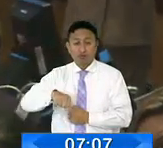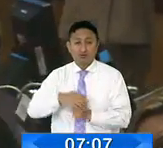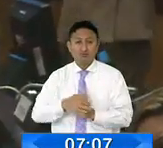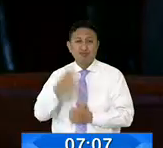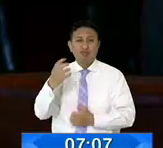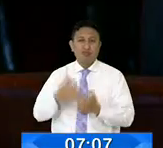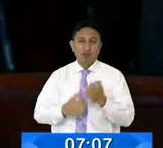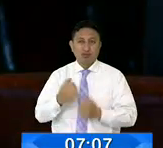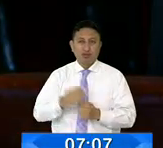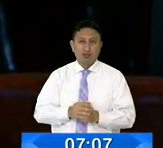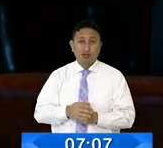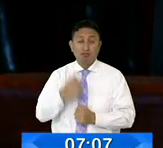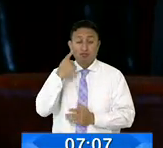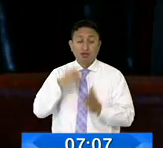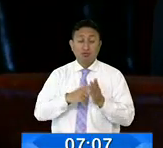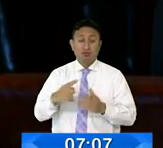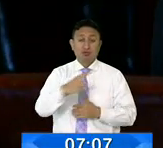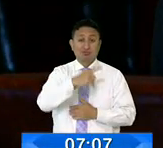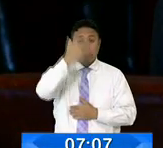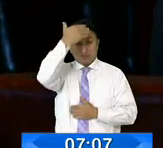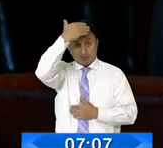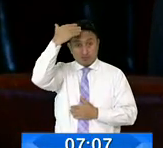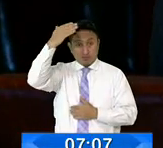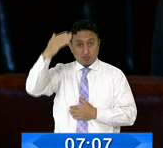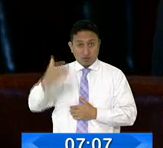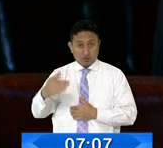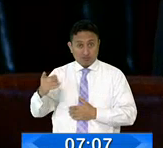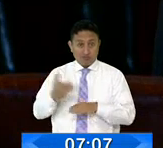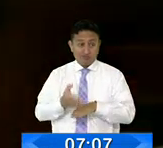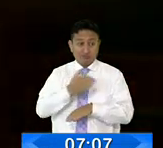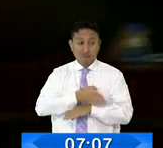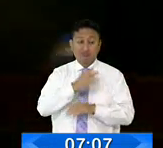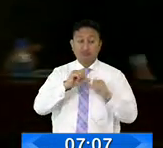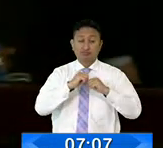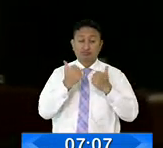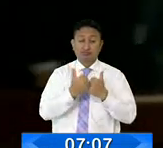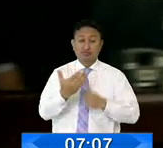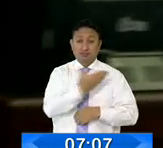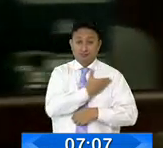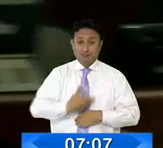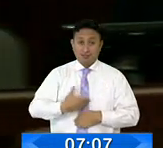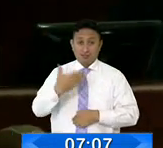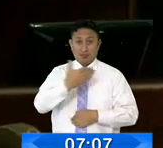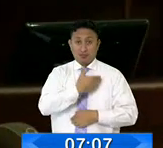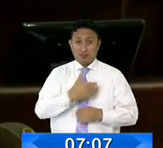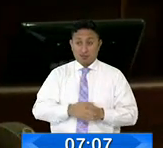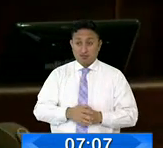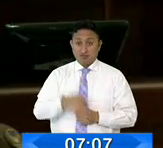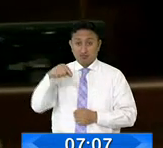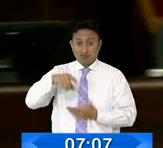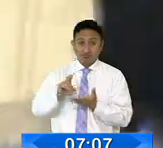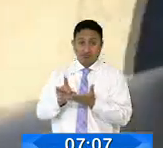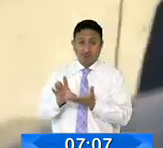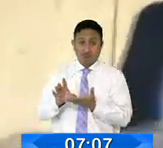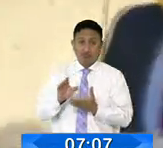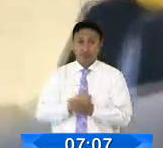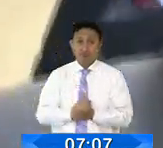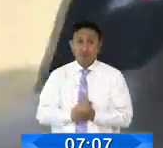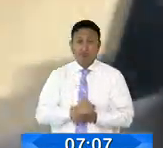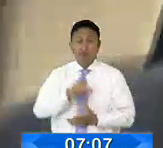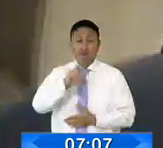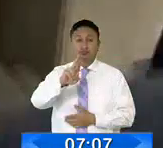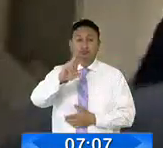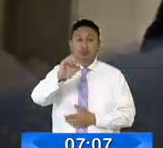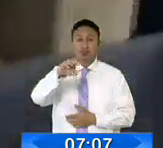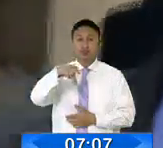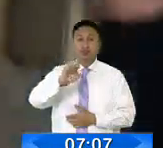polémicas y señalamientos. Por ejemplo, José Serrano, quien fue destituido como presidente de la Asamblea en este mismo periodo legislativo. Franco Romero,